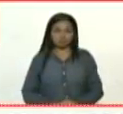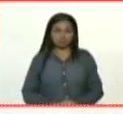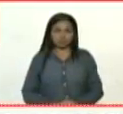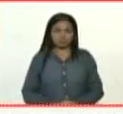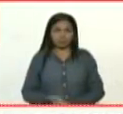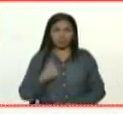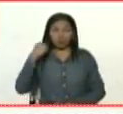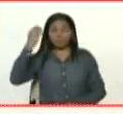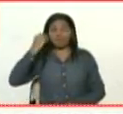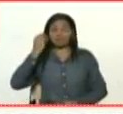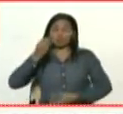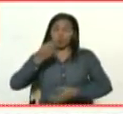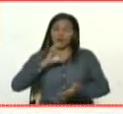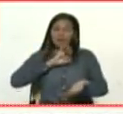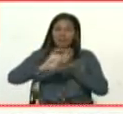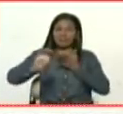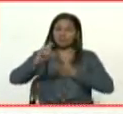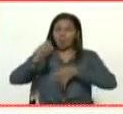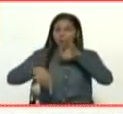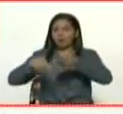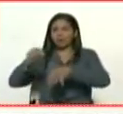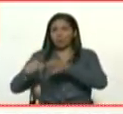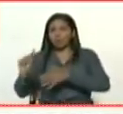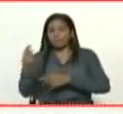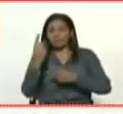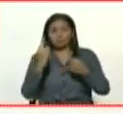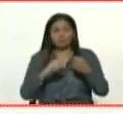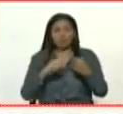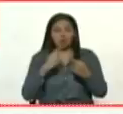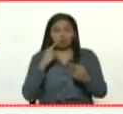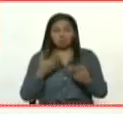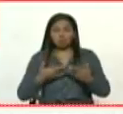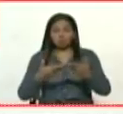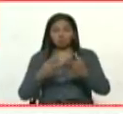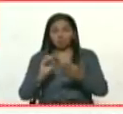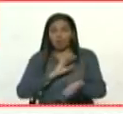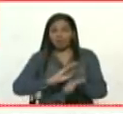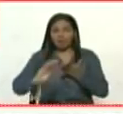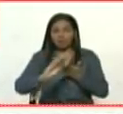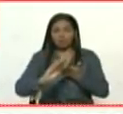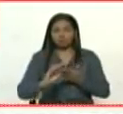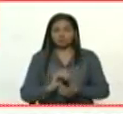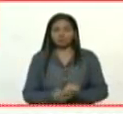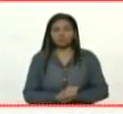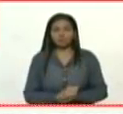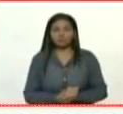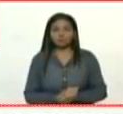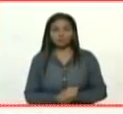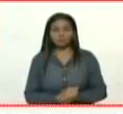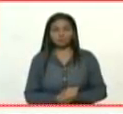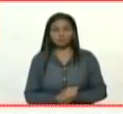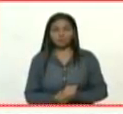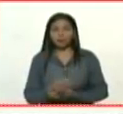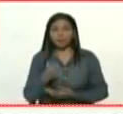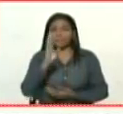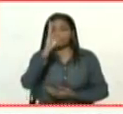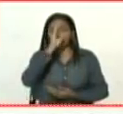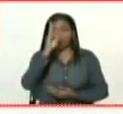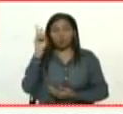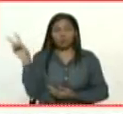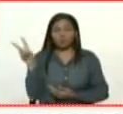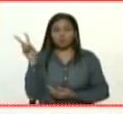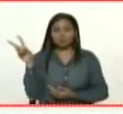Crédito agrícola, me dice aquí entonces, el primer lugar en otorgamientos de créditos, dice. Banco de Venezuela